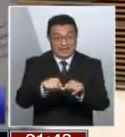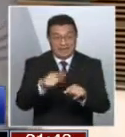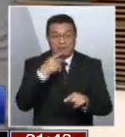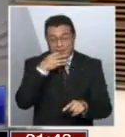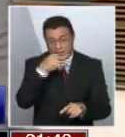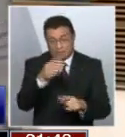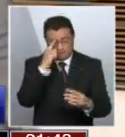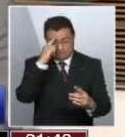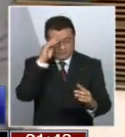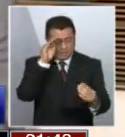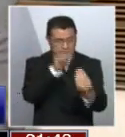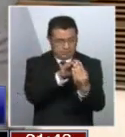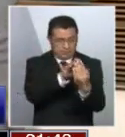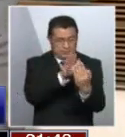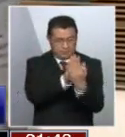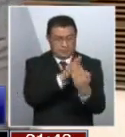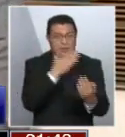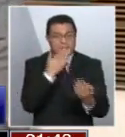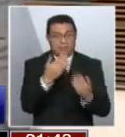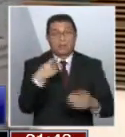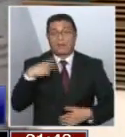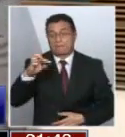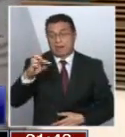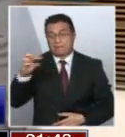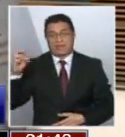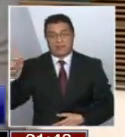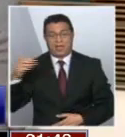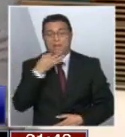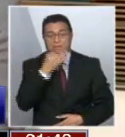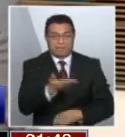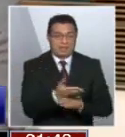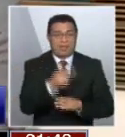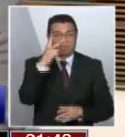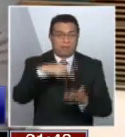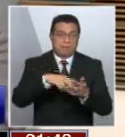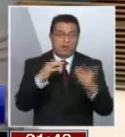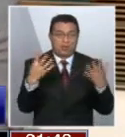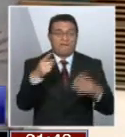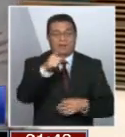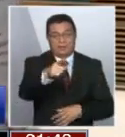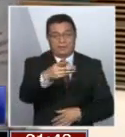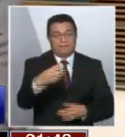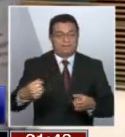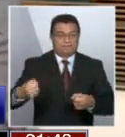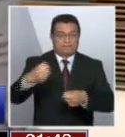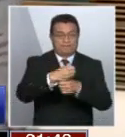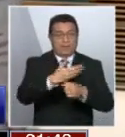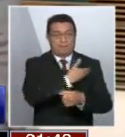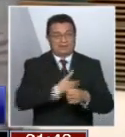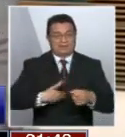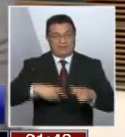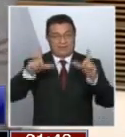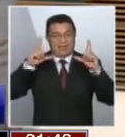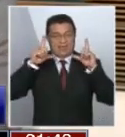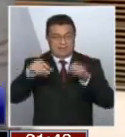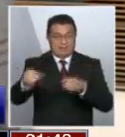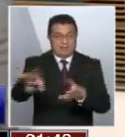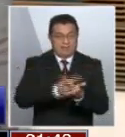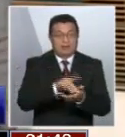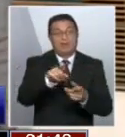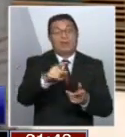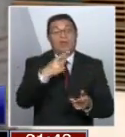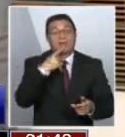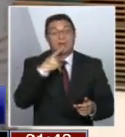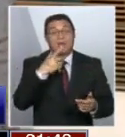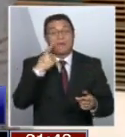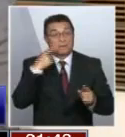plantearle la voluntad del PPD que fuera candidato el 2009. Y él señaló efectivamente como objeción